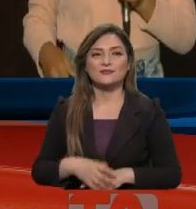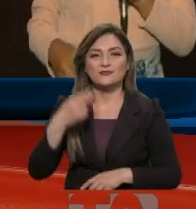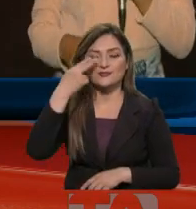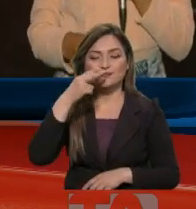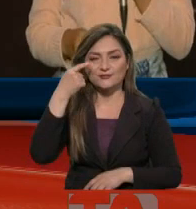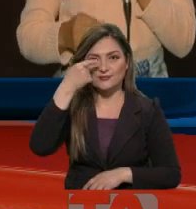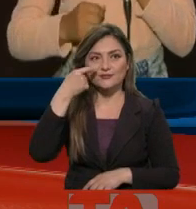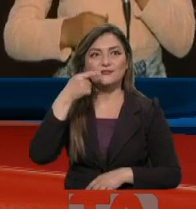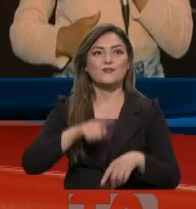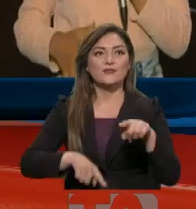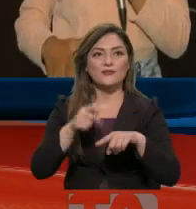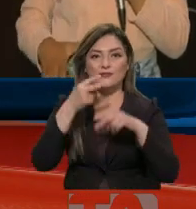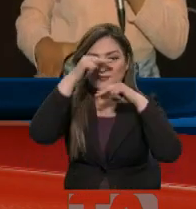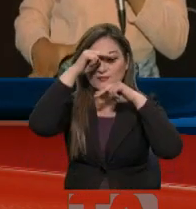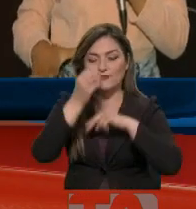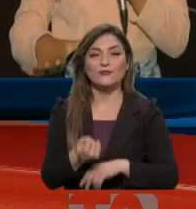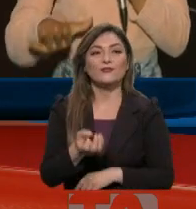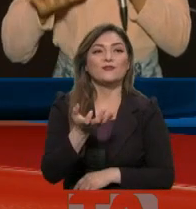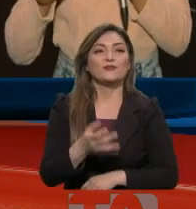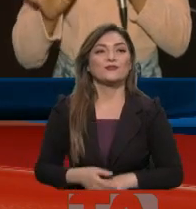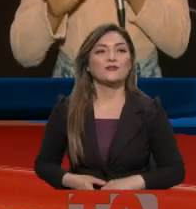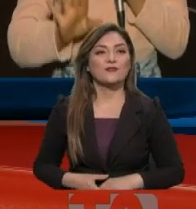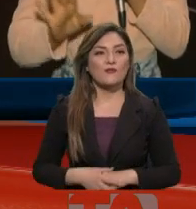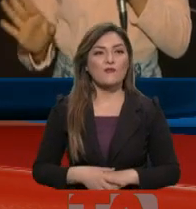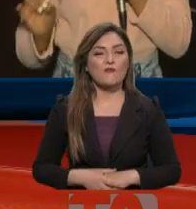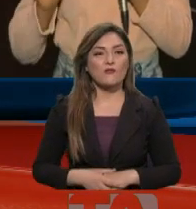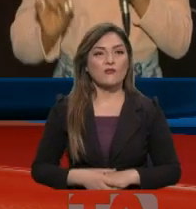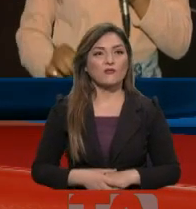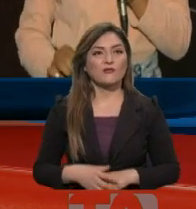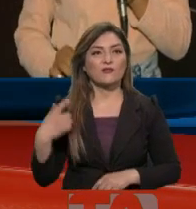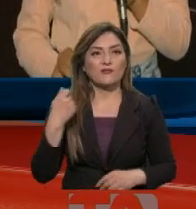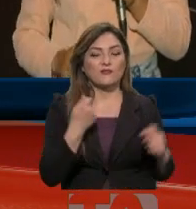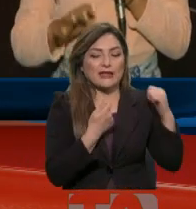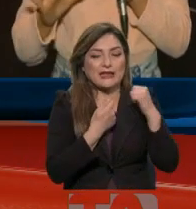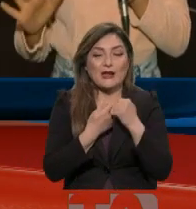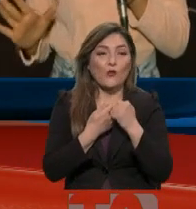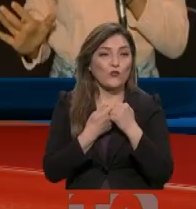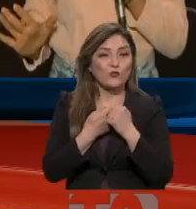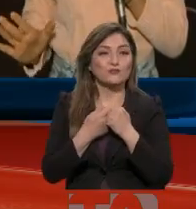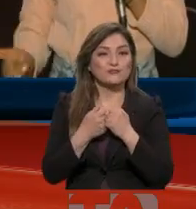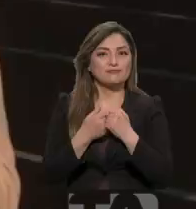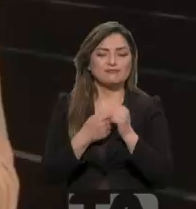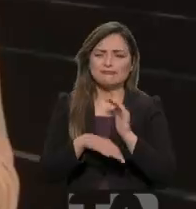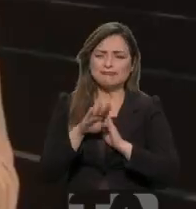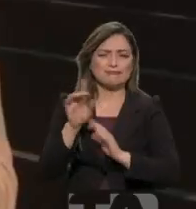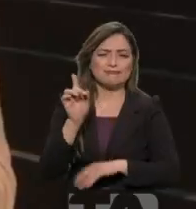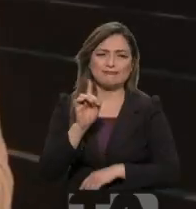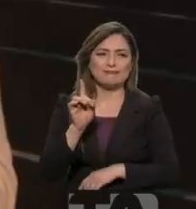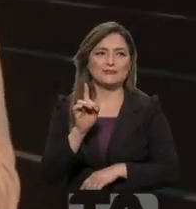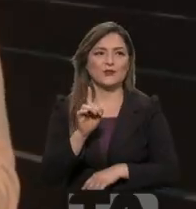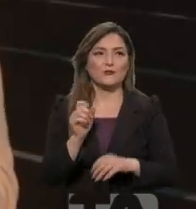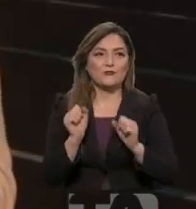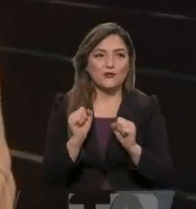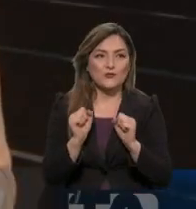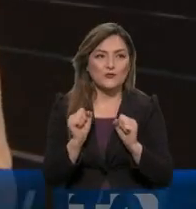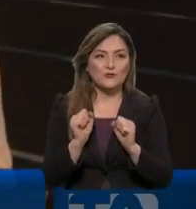Helen, Isa, amigos televidentes, muy buenos días. No estamos tan abrigados hoy porque no hace tanto frío como los días anteriores.